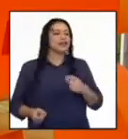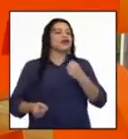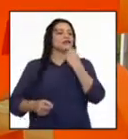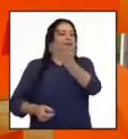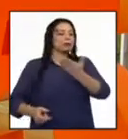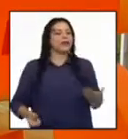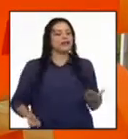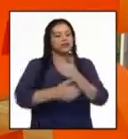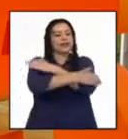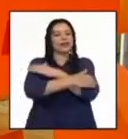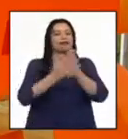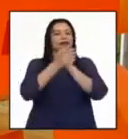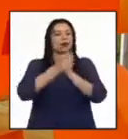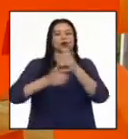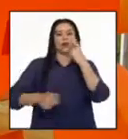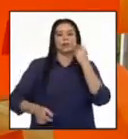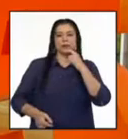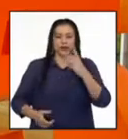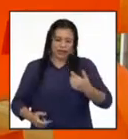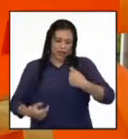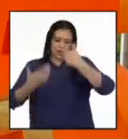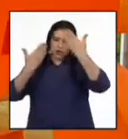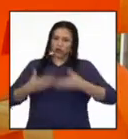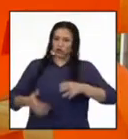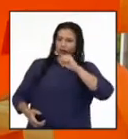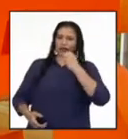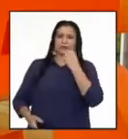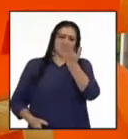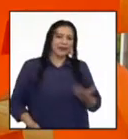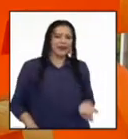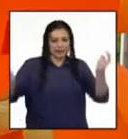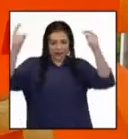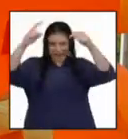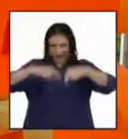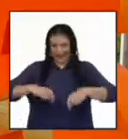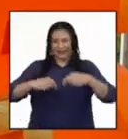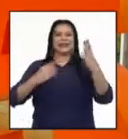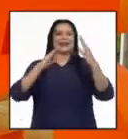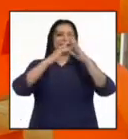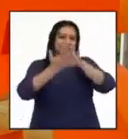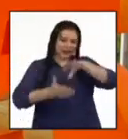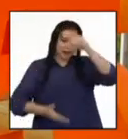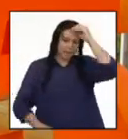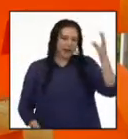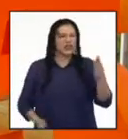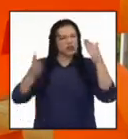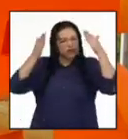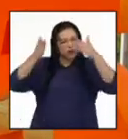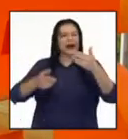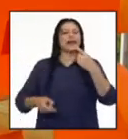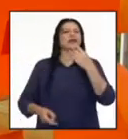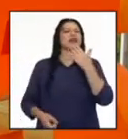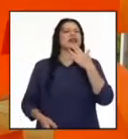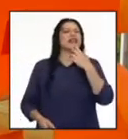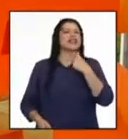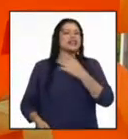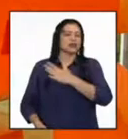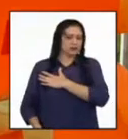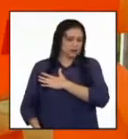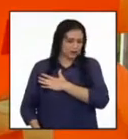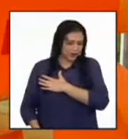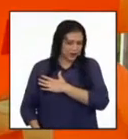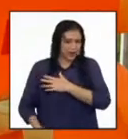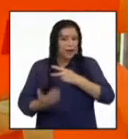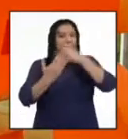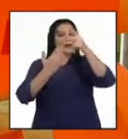Cuyacusca y Pazñacuna, Magtacuna. Y yo soy Stephanie. Bienvenidas y bienvenidos a Aprendo en Casa para quinto de secundaria.